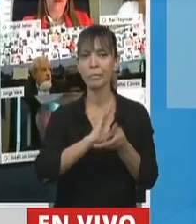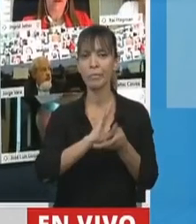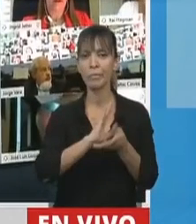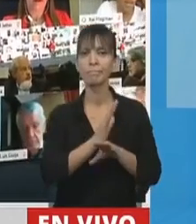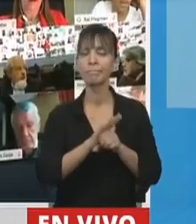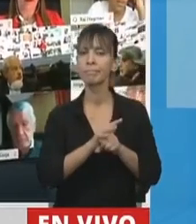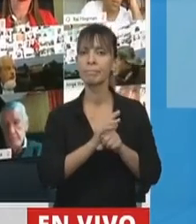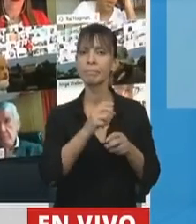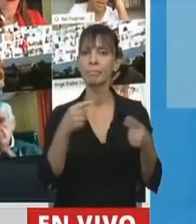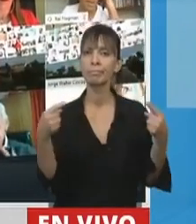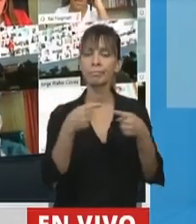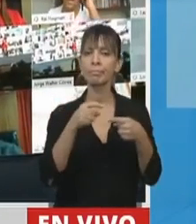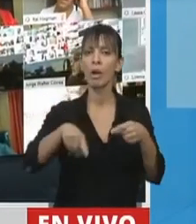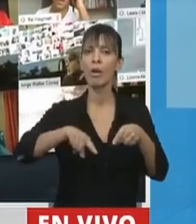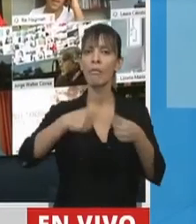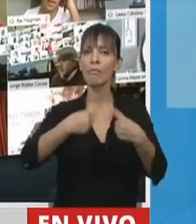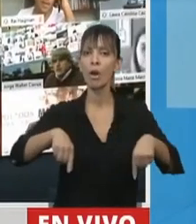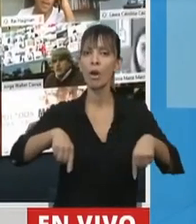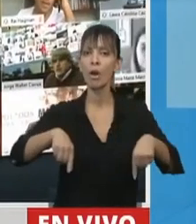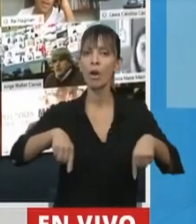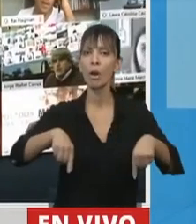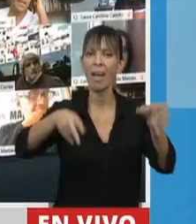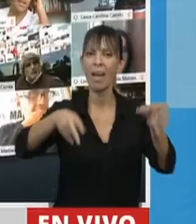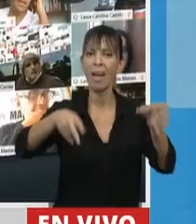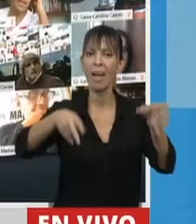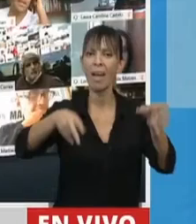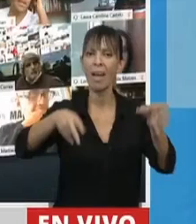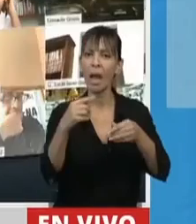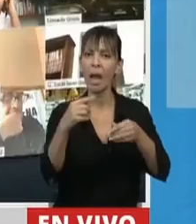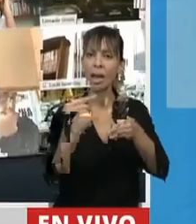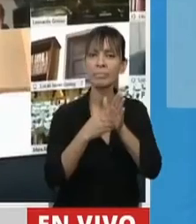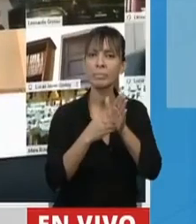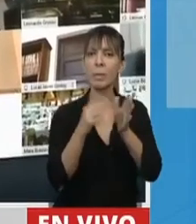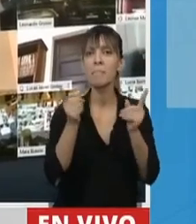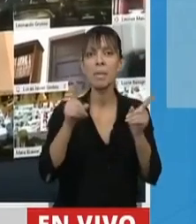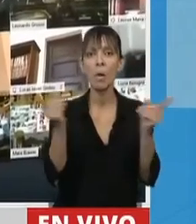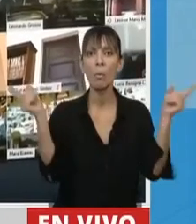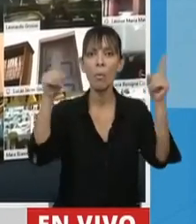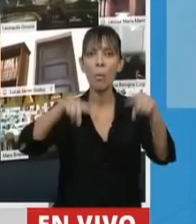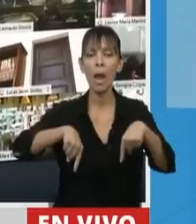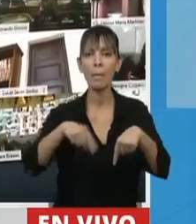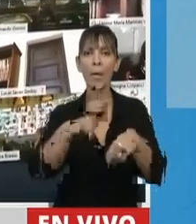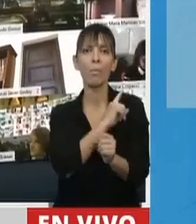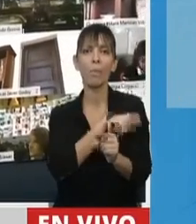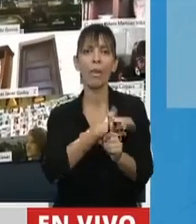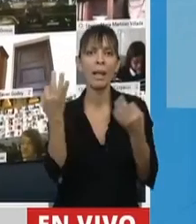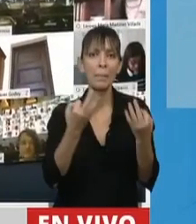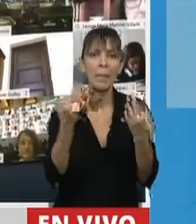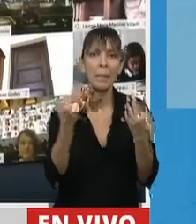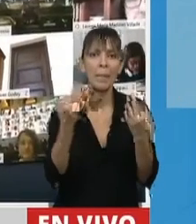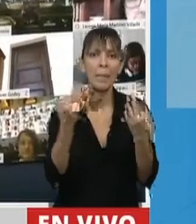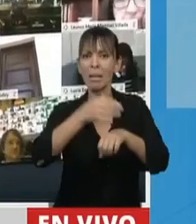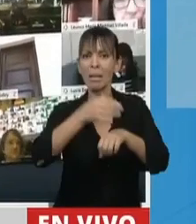competencias de este Parlamento y en el cual se reimplantan los denominados superpoderes, pone